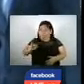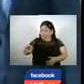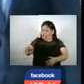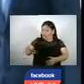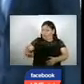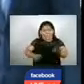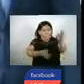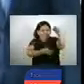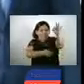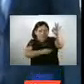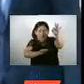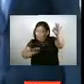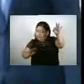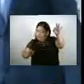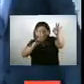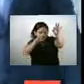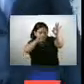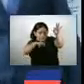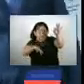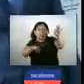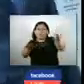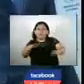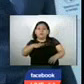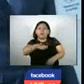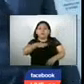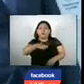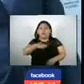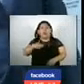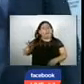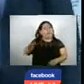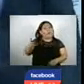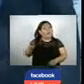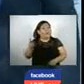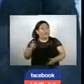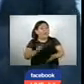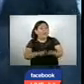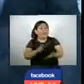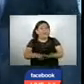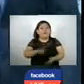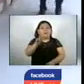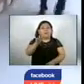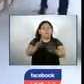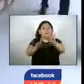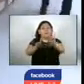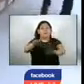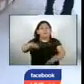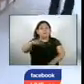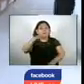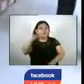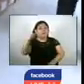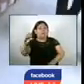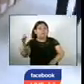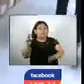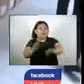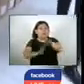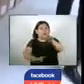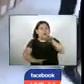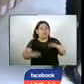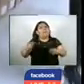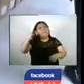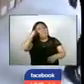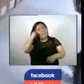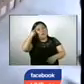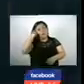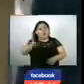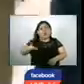ha determinado que la cuantía de la responsabilidad civil ronda alrededor de los 16 millones de dólares. Y también consideramos que